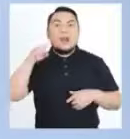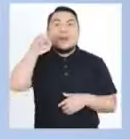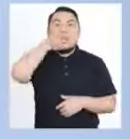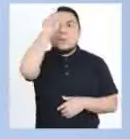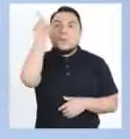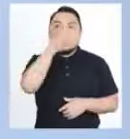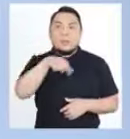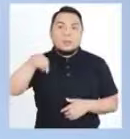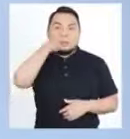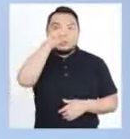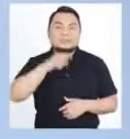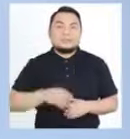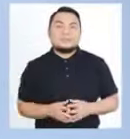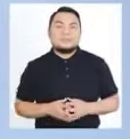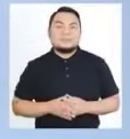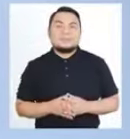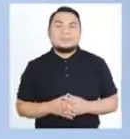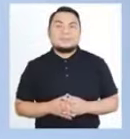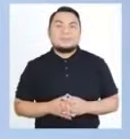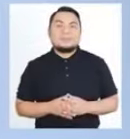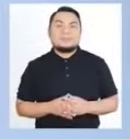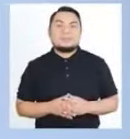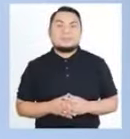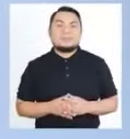Caderas y un 8.